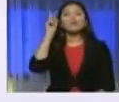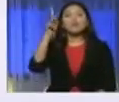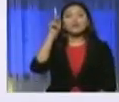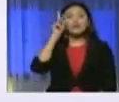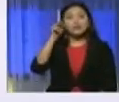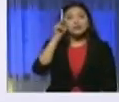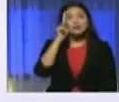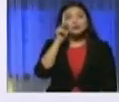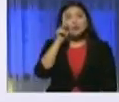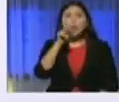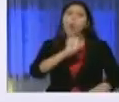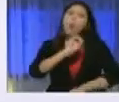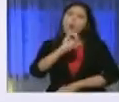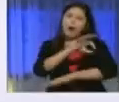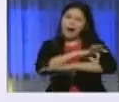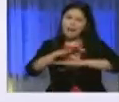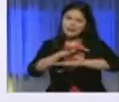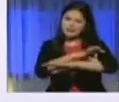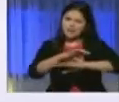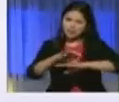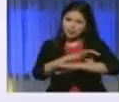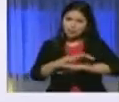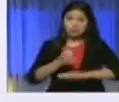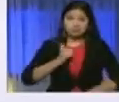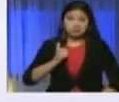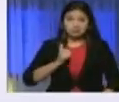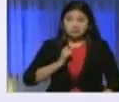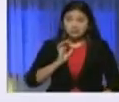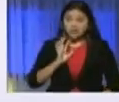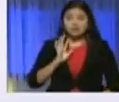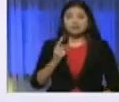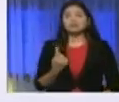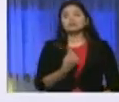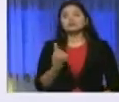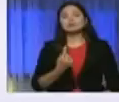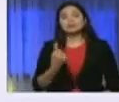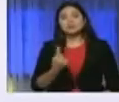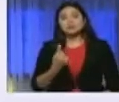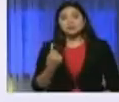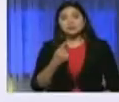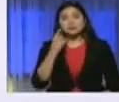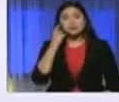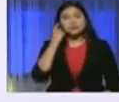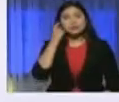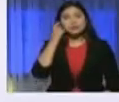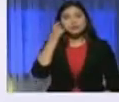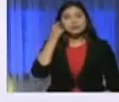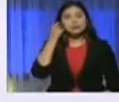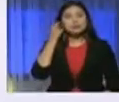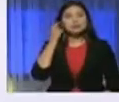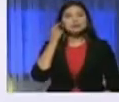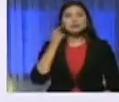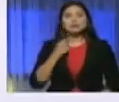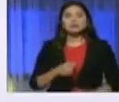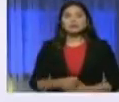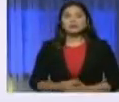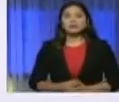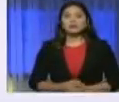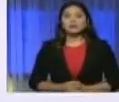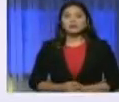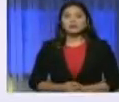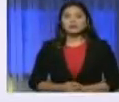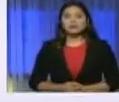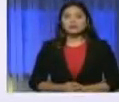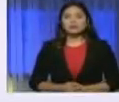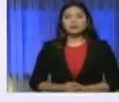o arquitecto, ¿verdad? Eso solo en un país vía al socialismo, rumbo al